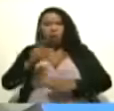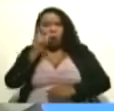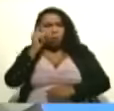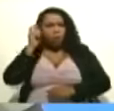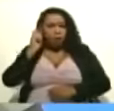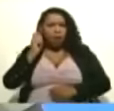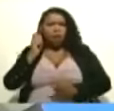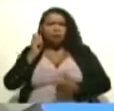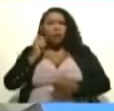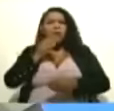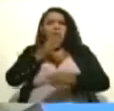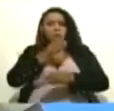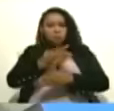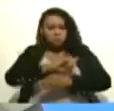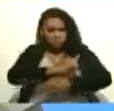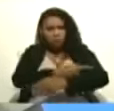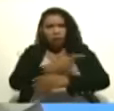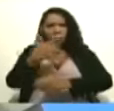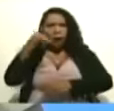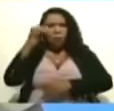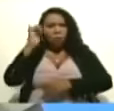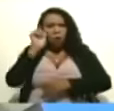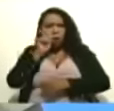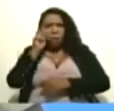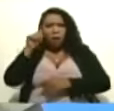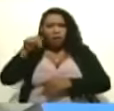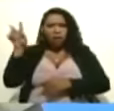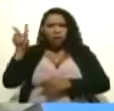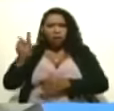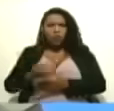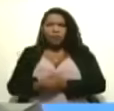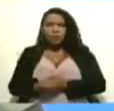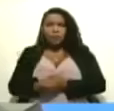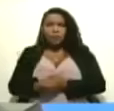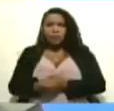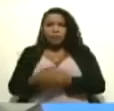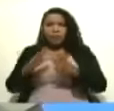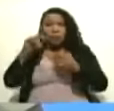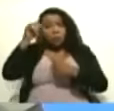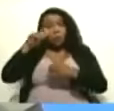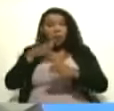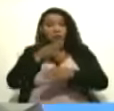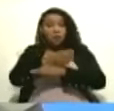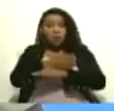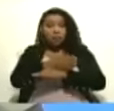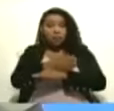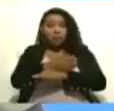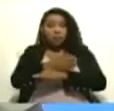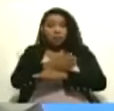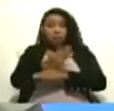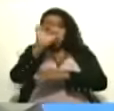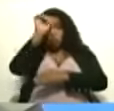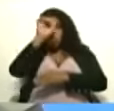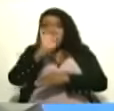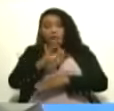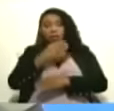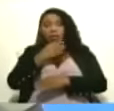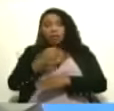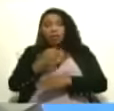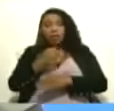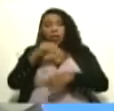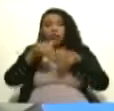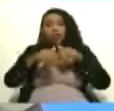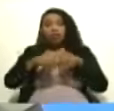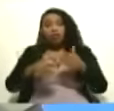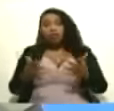valerosos y fuertes lo llama Augusto Mijares a todo el pueblo que salió ese domingo 3 de diciembre hace